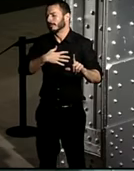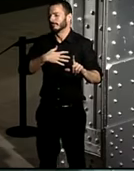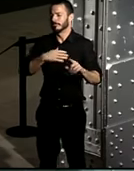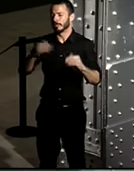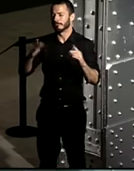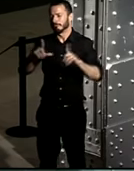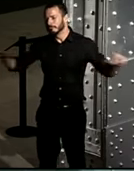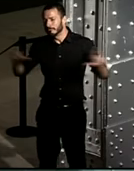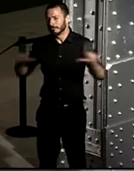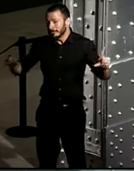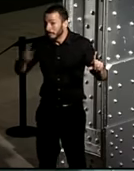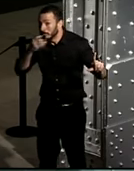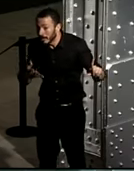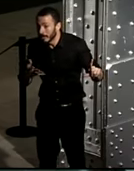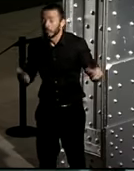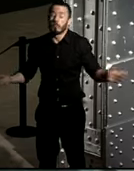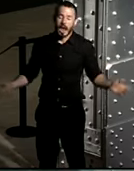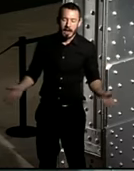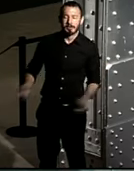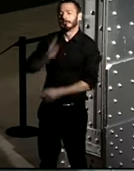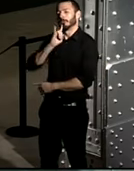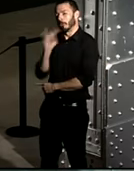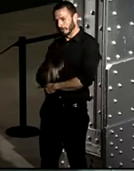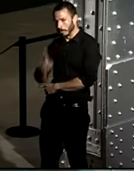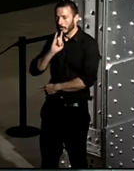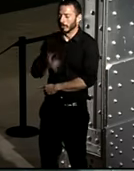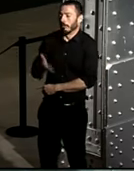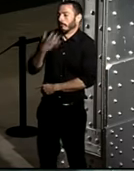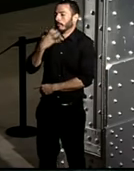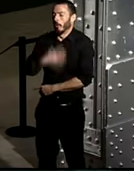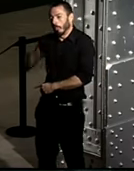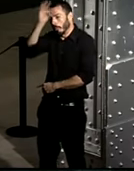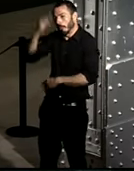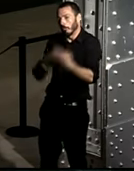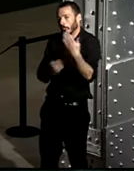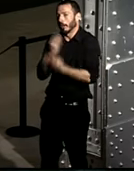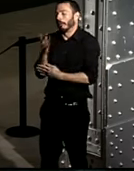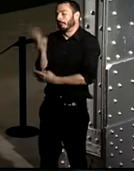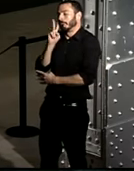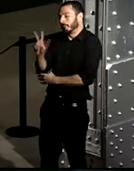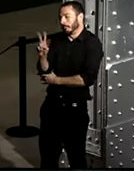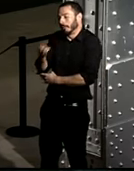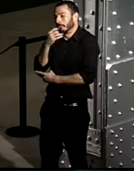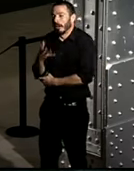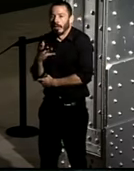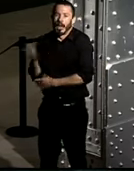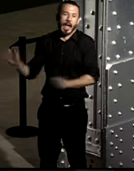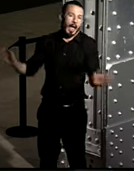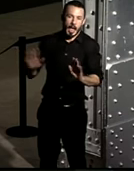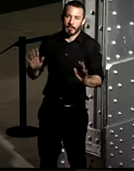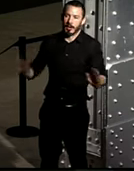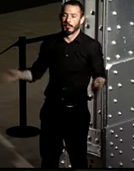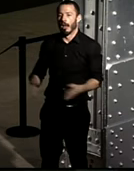multicine apañado de domingo por la mañana. Hombre, y también de siesta. Tampoco para echar cohetes, está